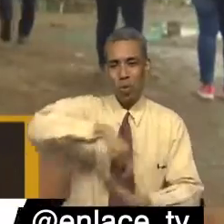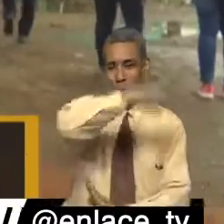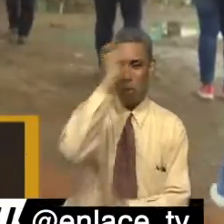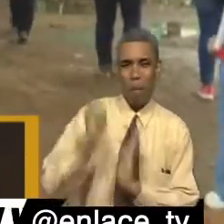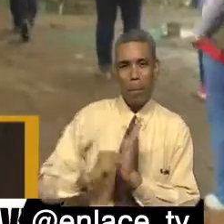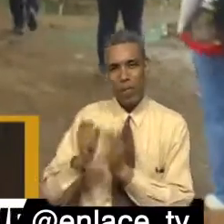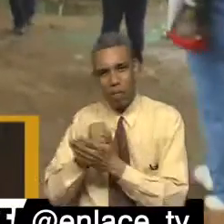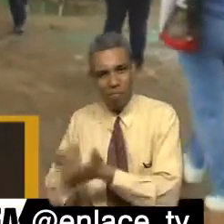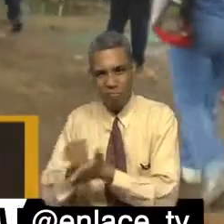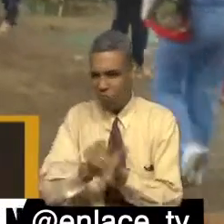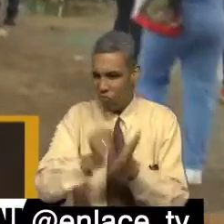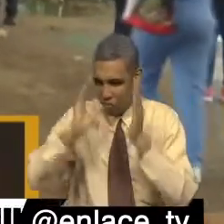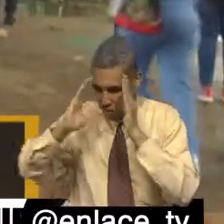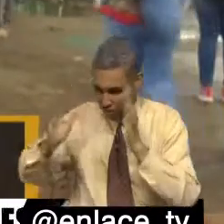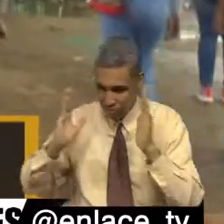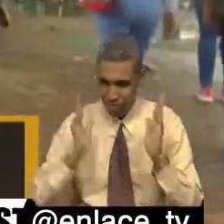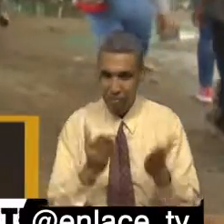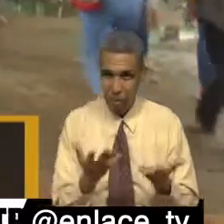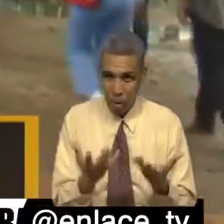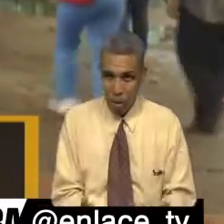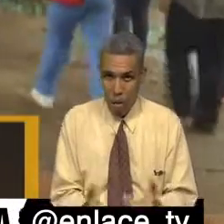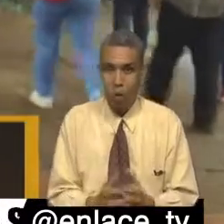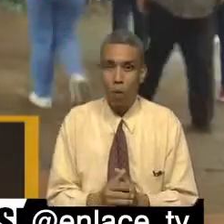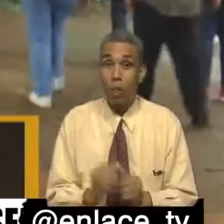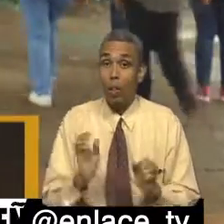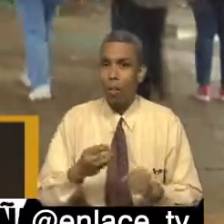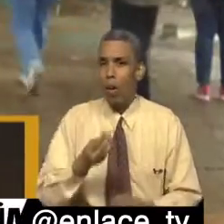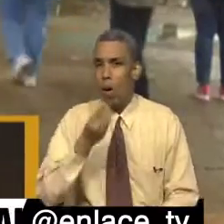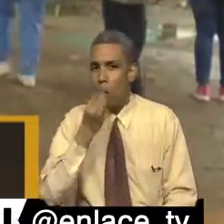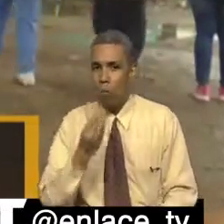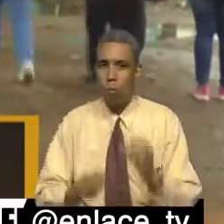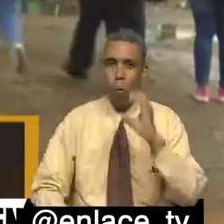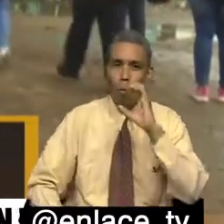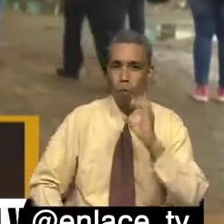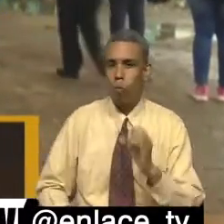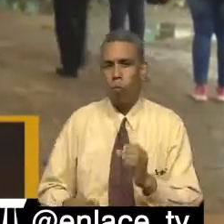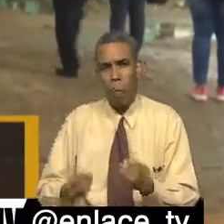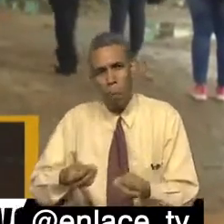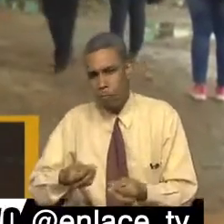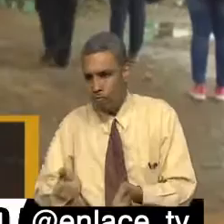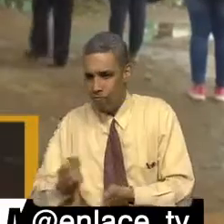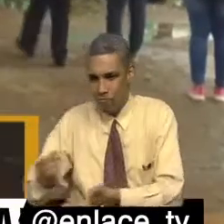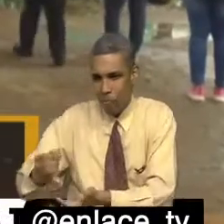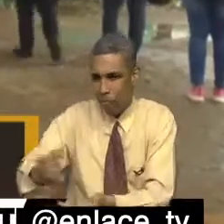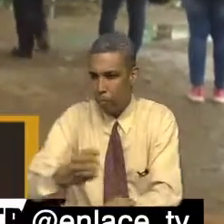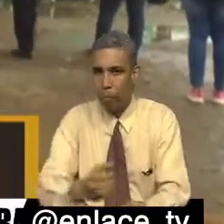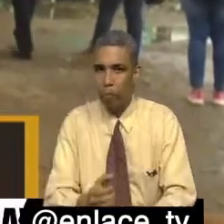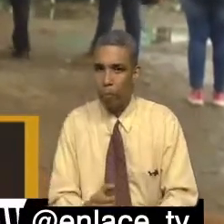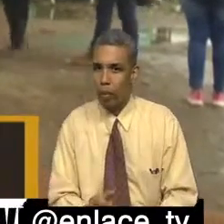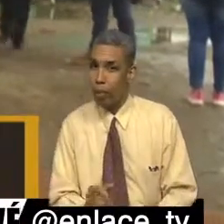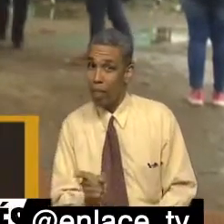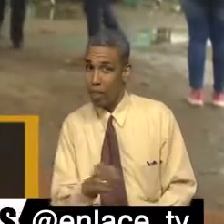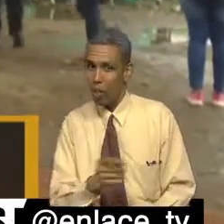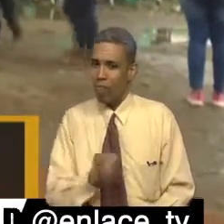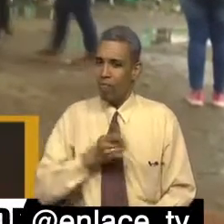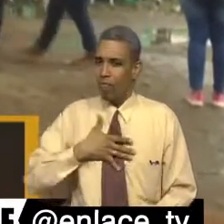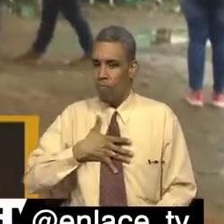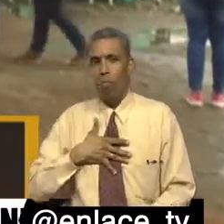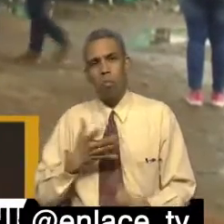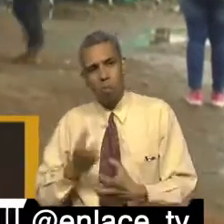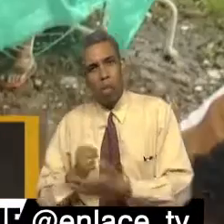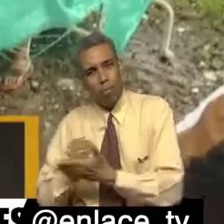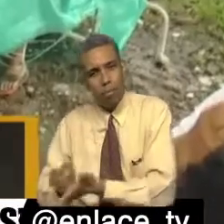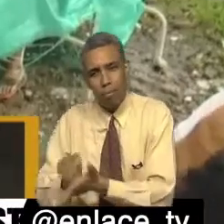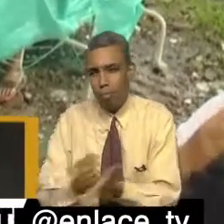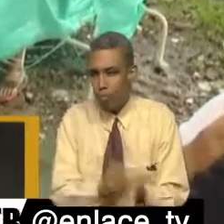ellos. Queremos también brindarles un refrigerio donde ellos sientan el cariño y el respeto que nosotros tenemos también como